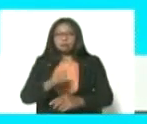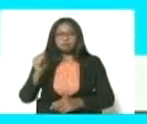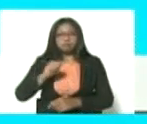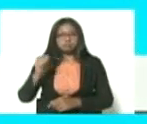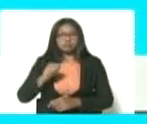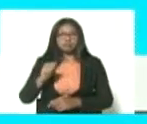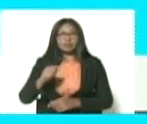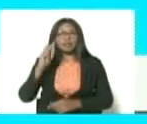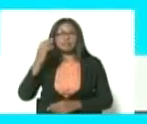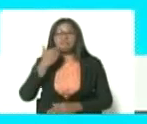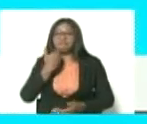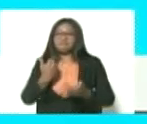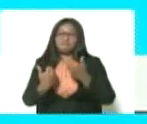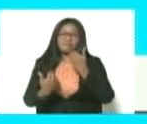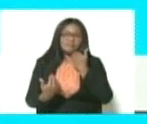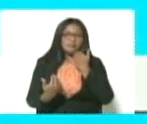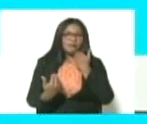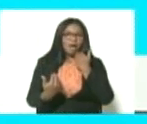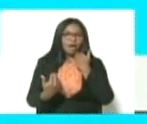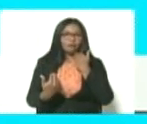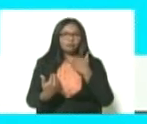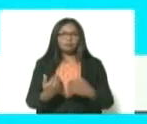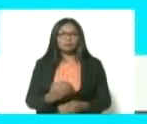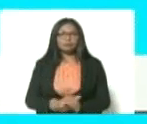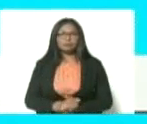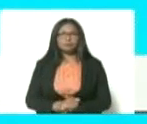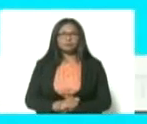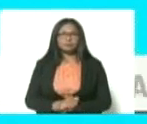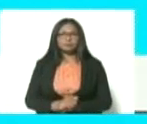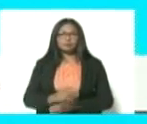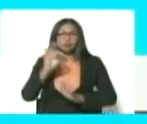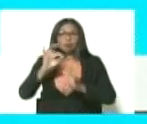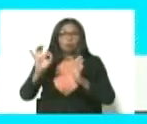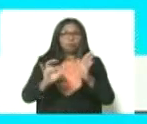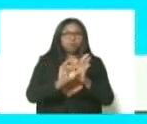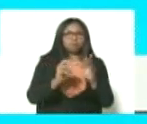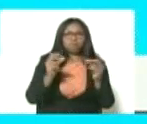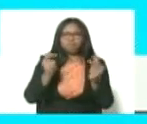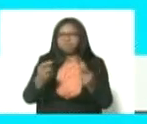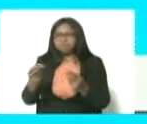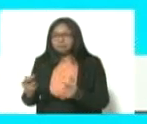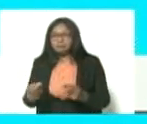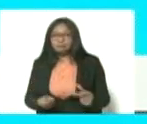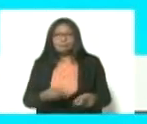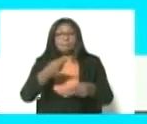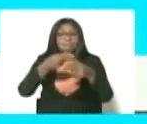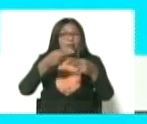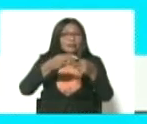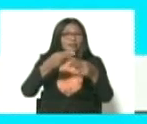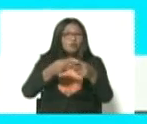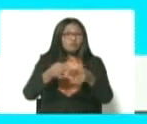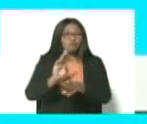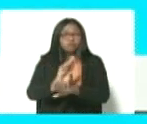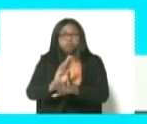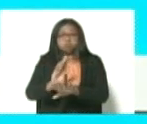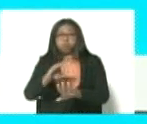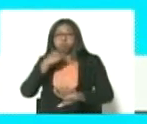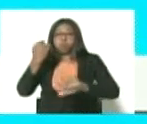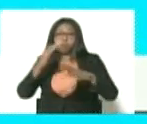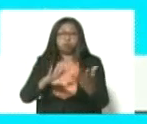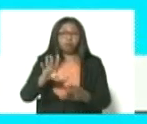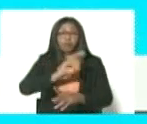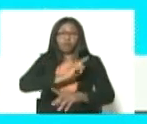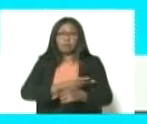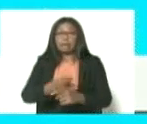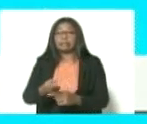Esto es una enfermedad muy contagiosa, muy peligrosa, mortal.